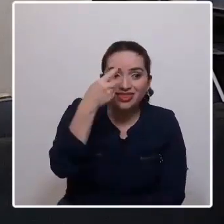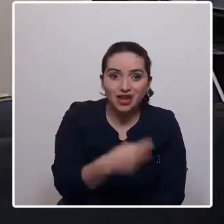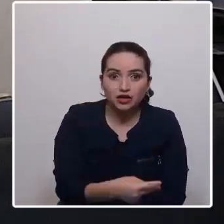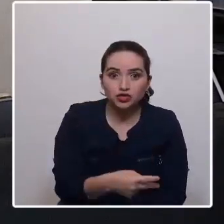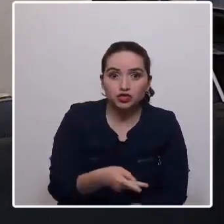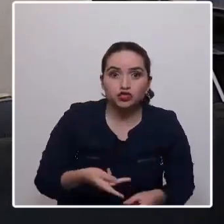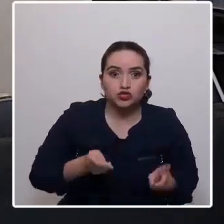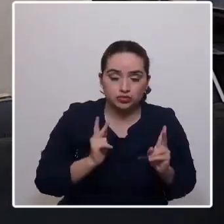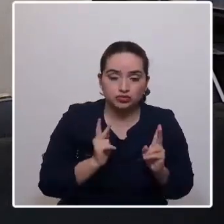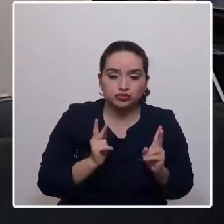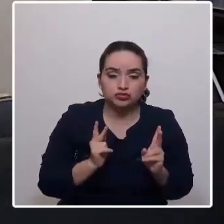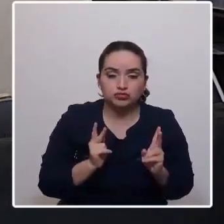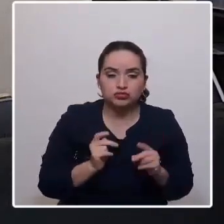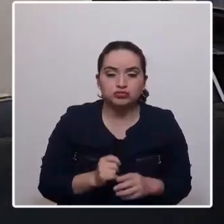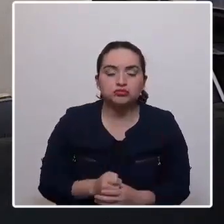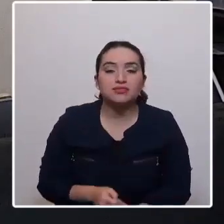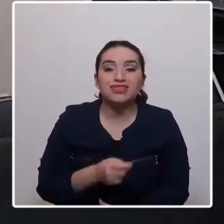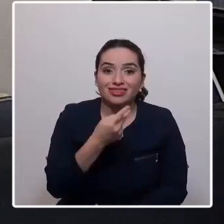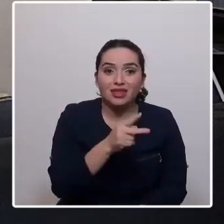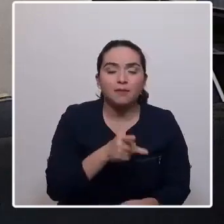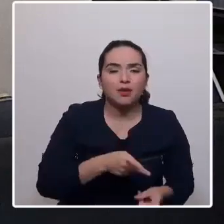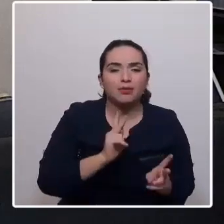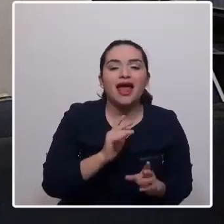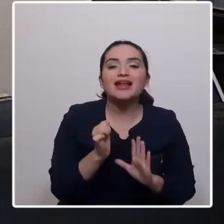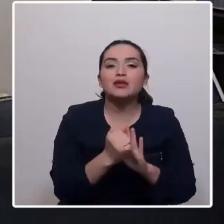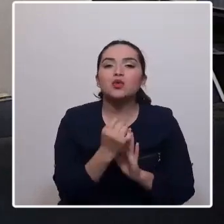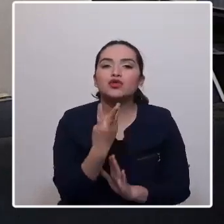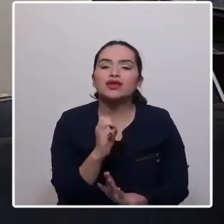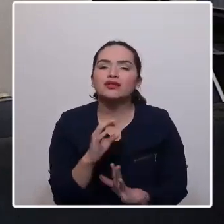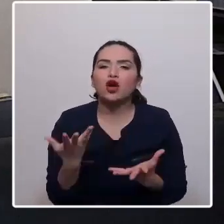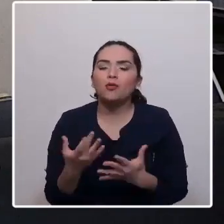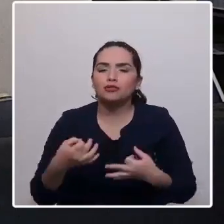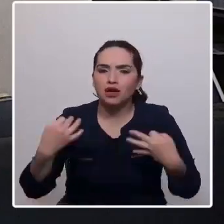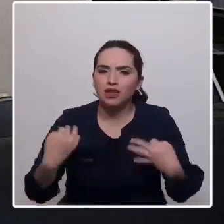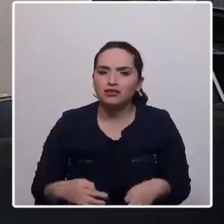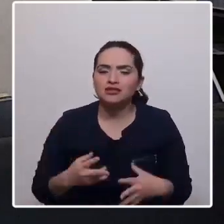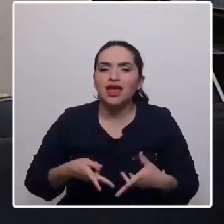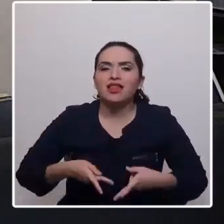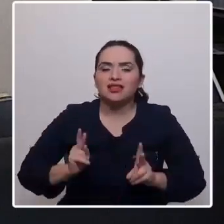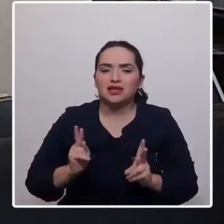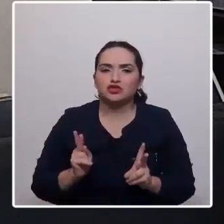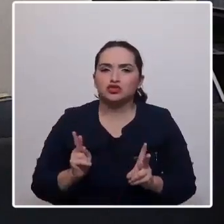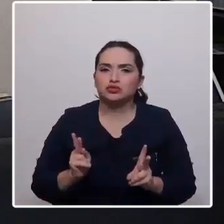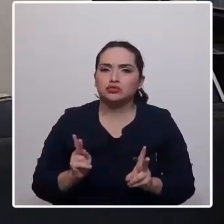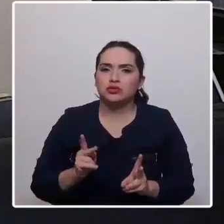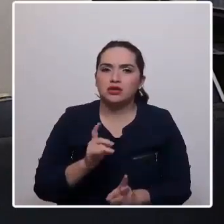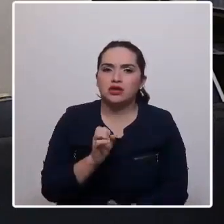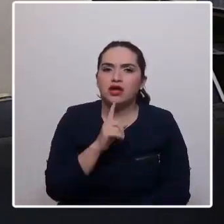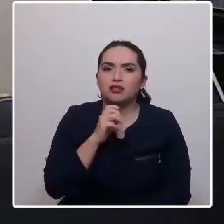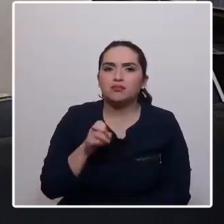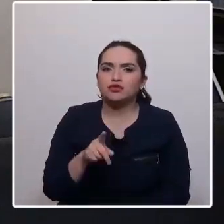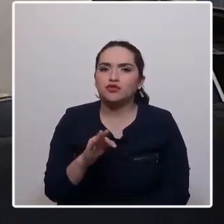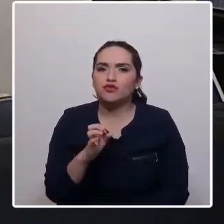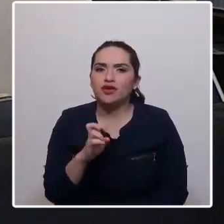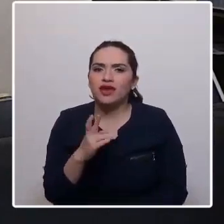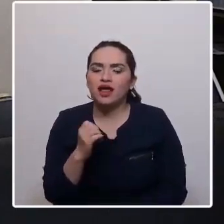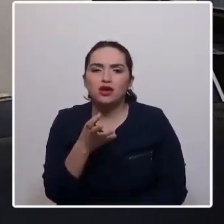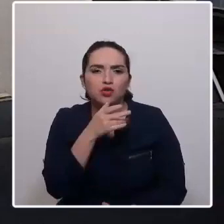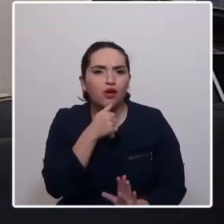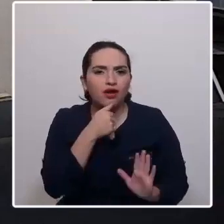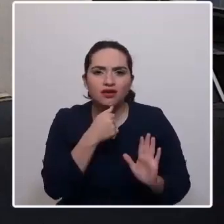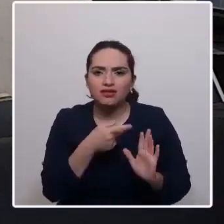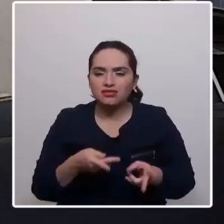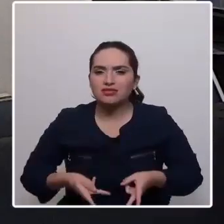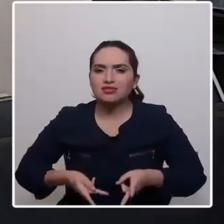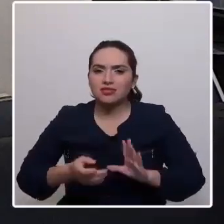la propiedad? Creo que ahí hay un error. Artículo 30. ¿Cómo se garantiza el derecho a la atmósfera llana si no hay ninguna norma al interior del Estatuto